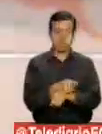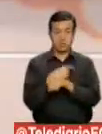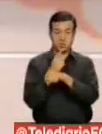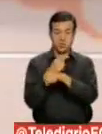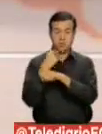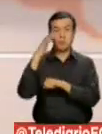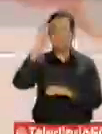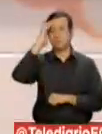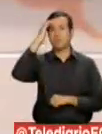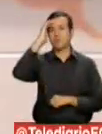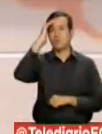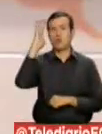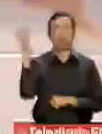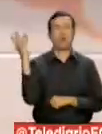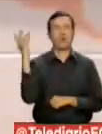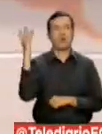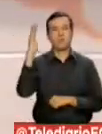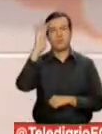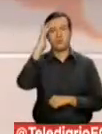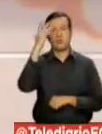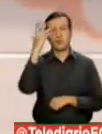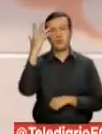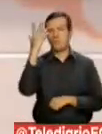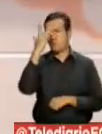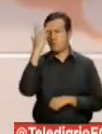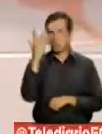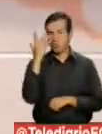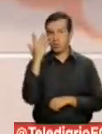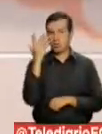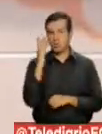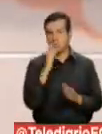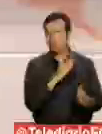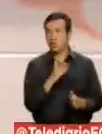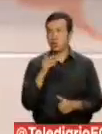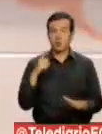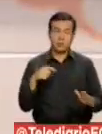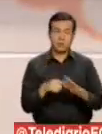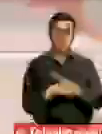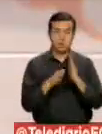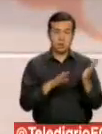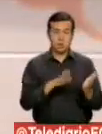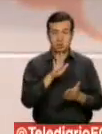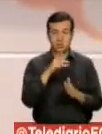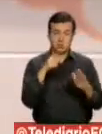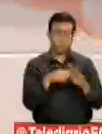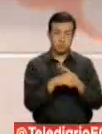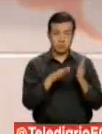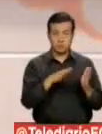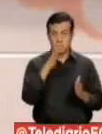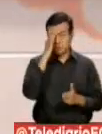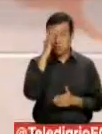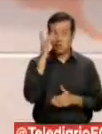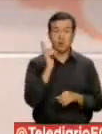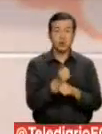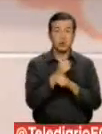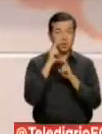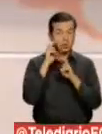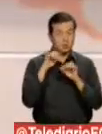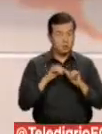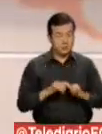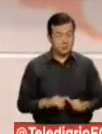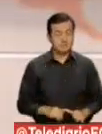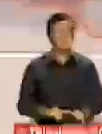les preocupaba mucho el móvil porque le quitaron la vida, lo ejecutaron al general Gabela. Es la base fundamental también de la